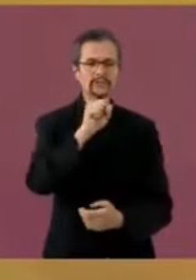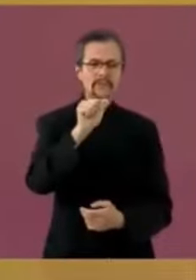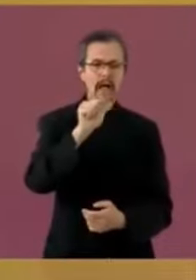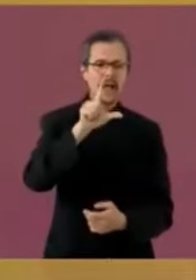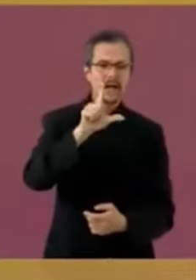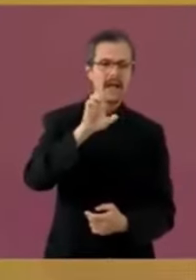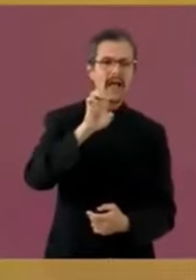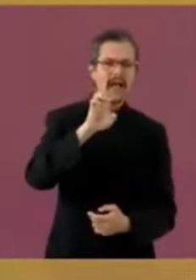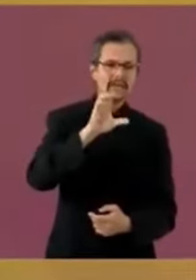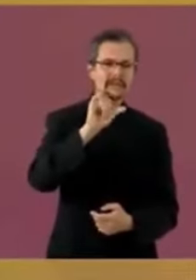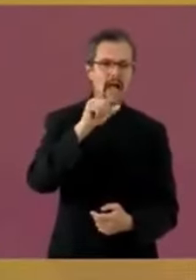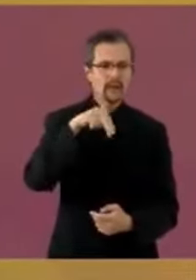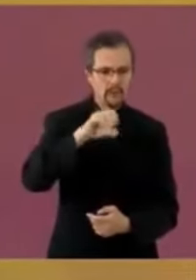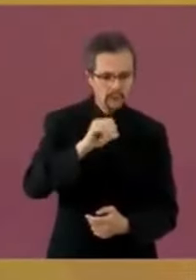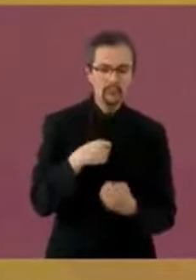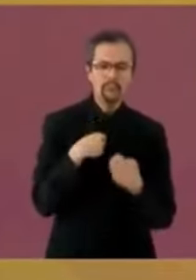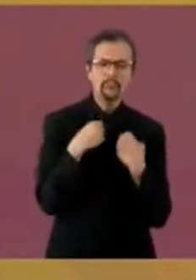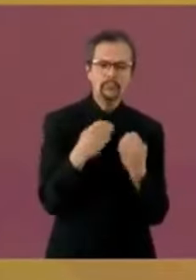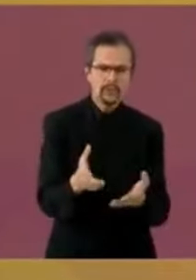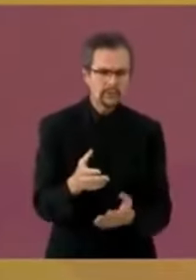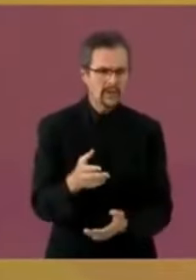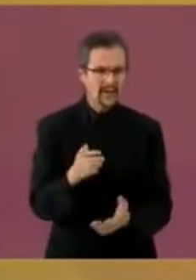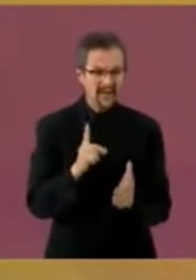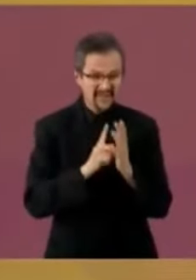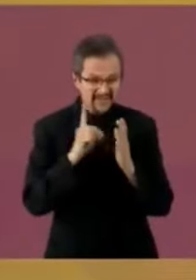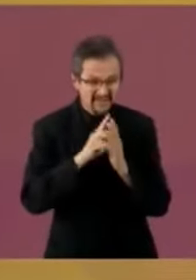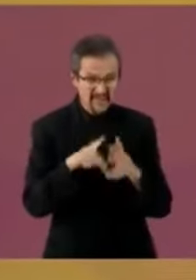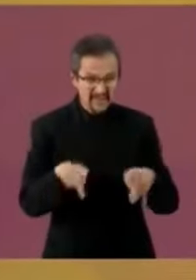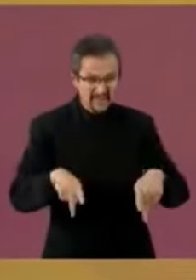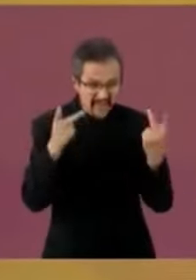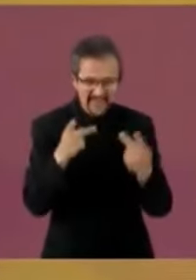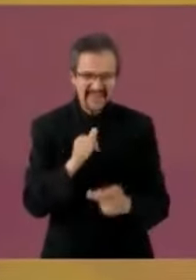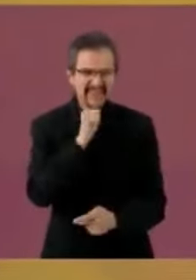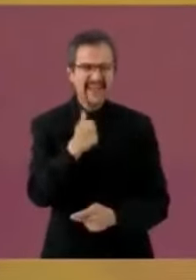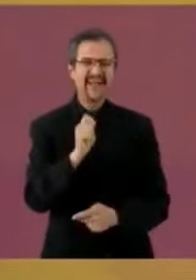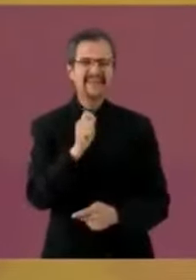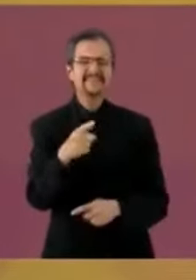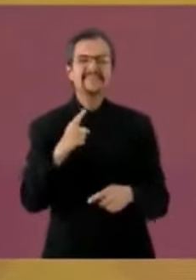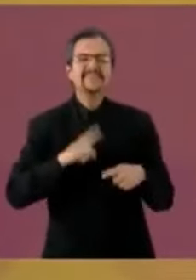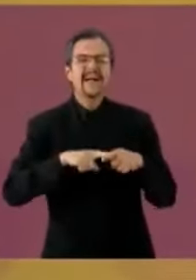que no solamente no lo donó, sino que lo vendió a la sobrina de Felipe Calderón por millones de pesos.